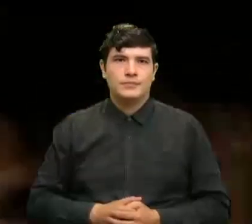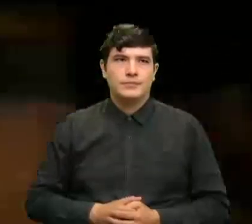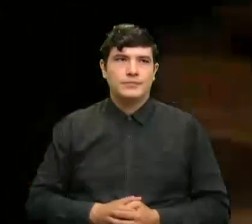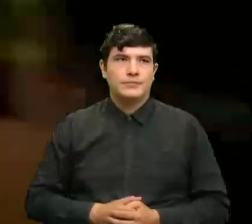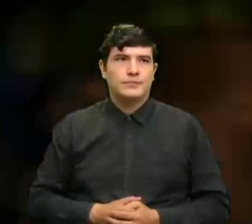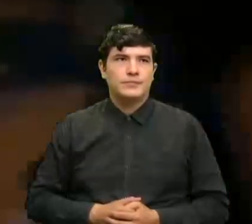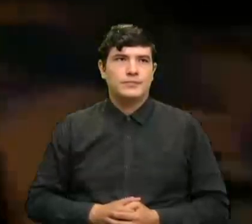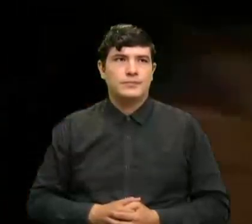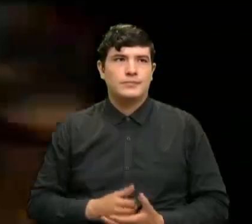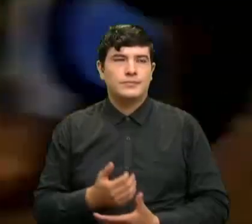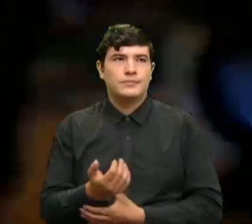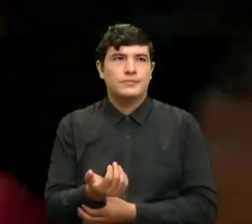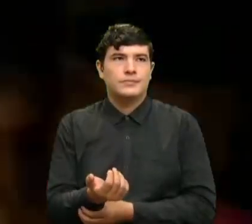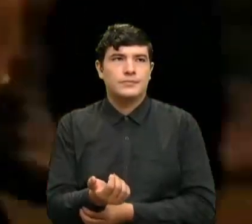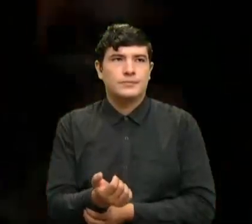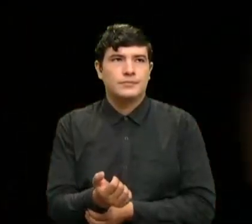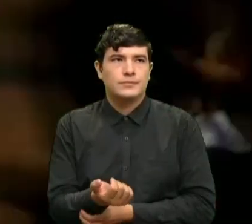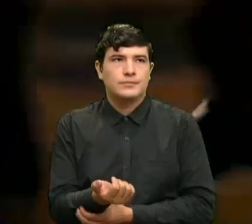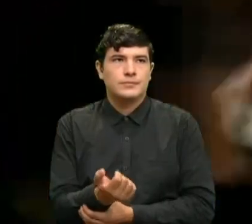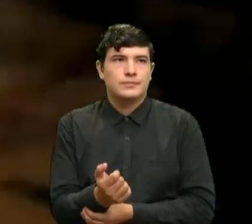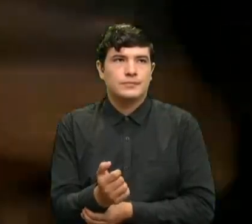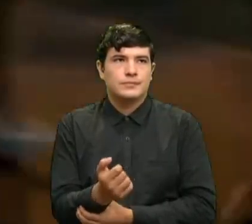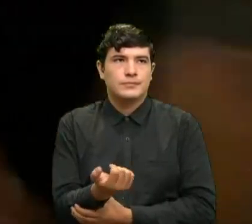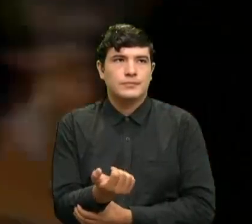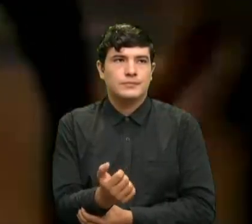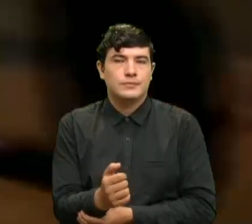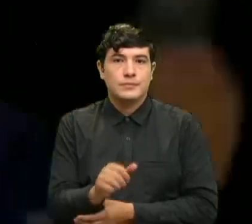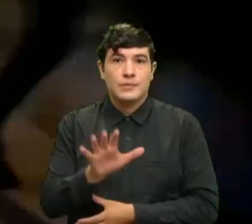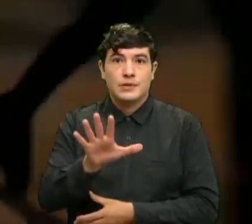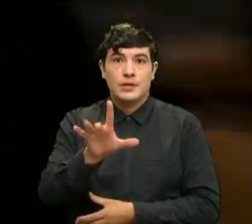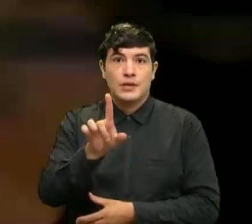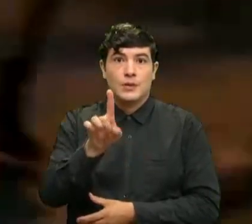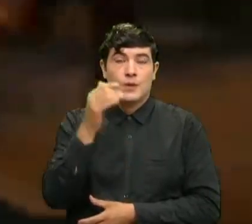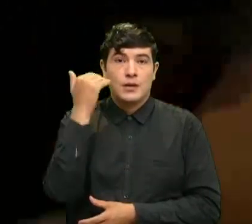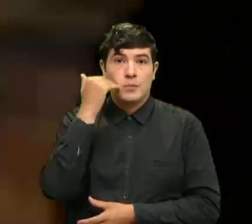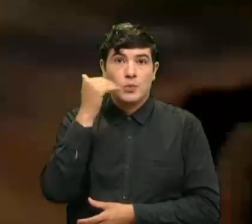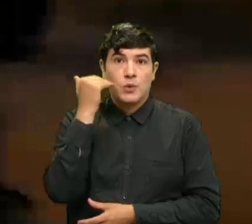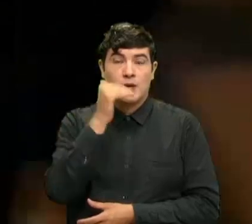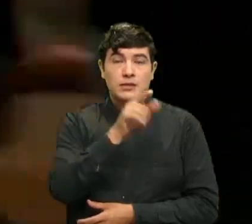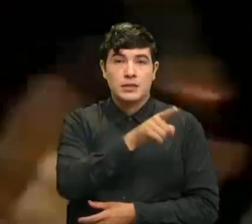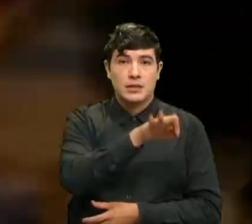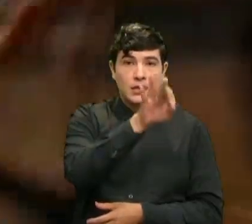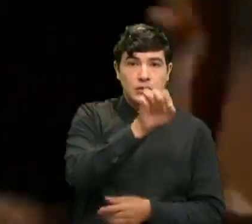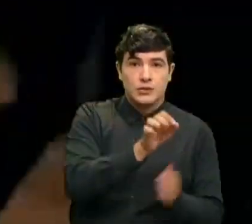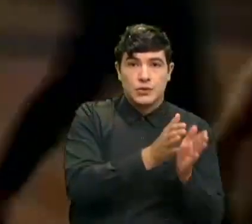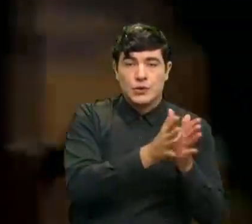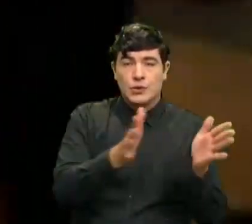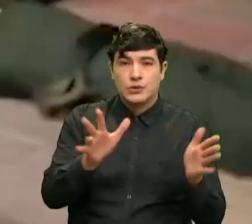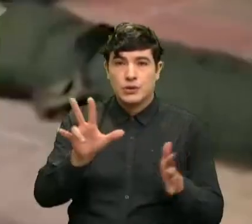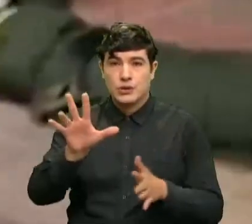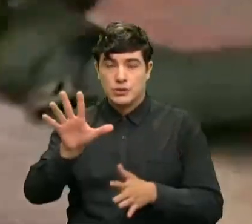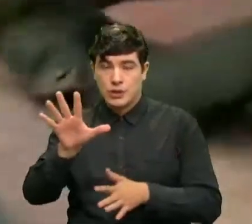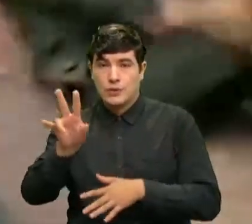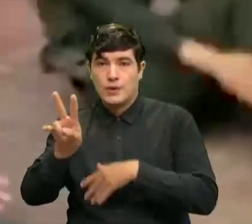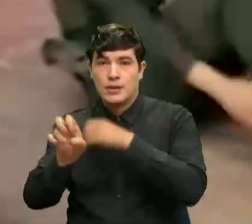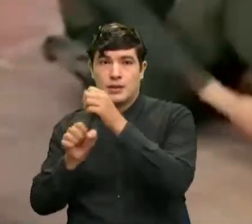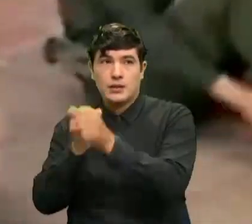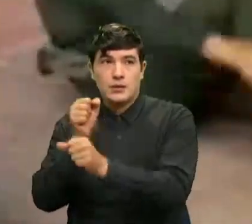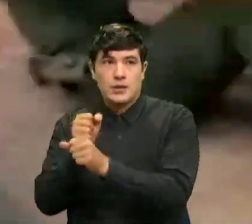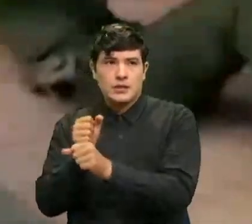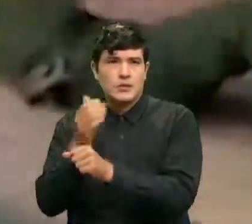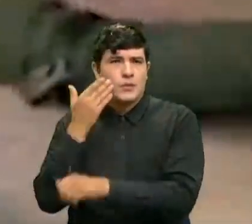Son 51 mujeres entre los 18 y 24 años quienes desde el pasado 23 de febrero del presente